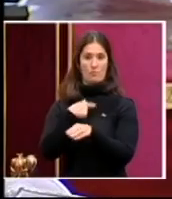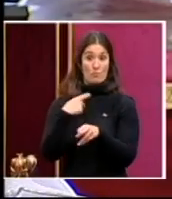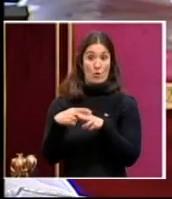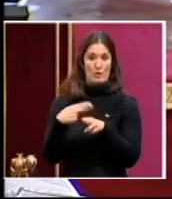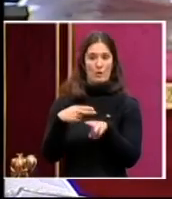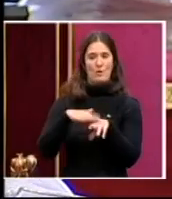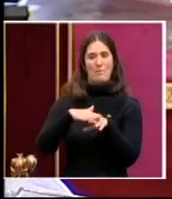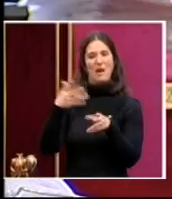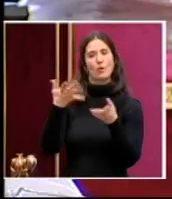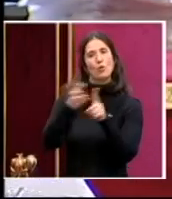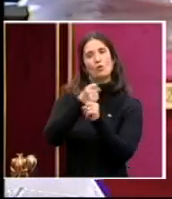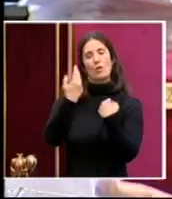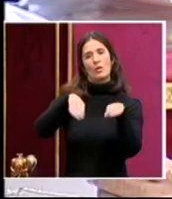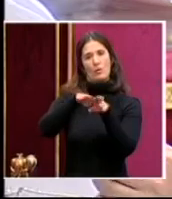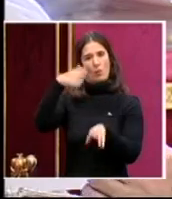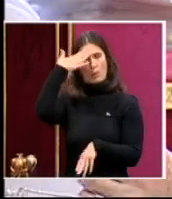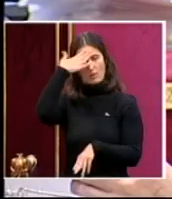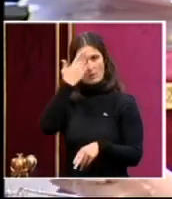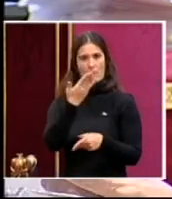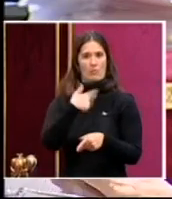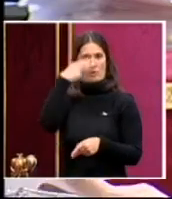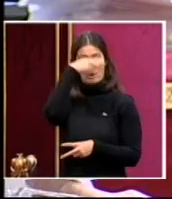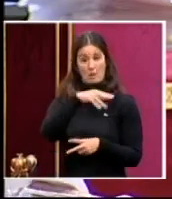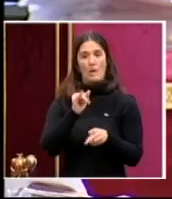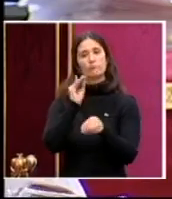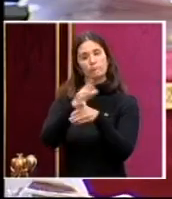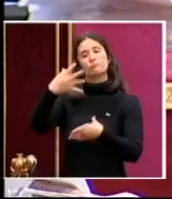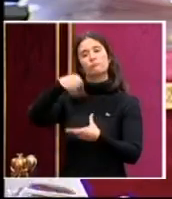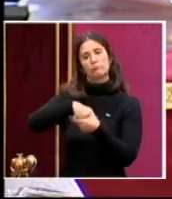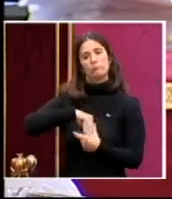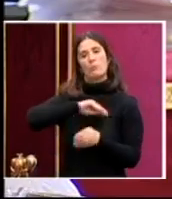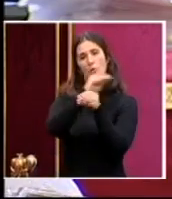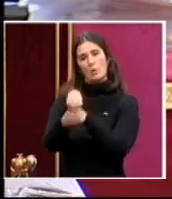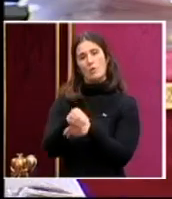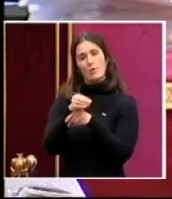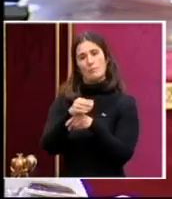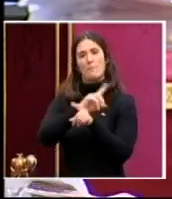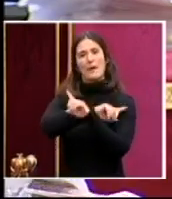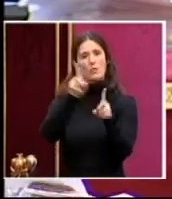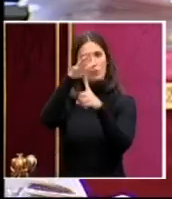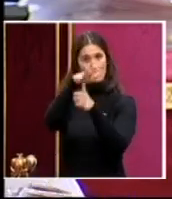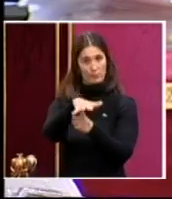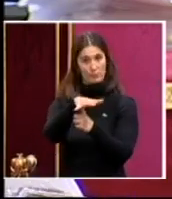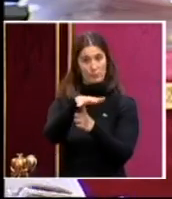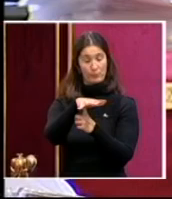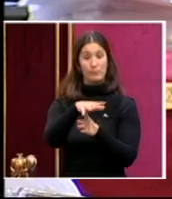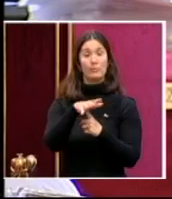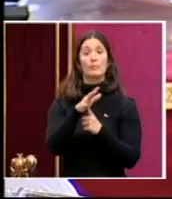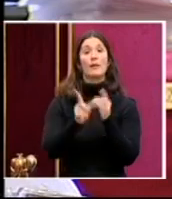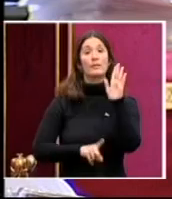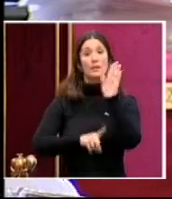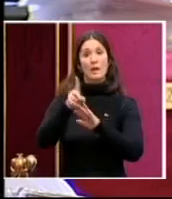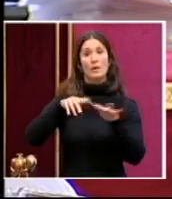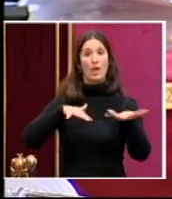derecho fundamental a la igualdad y la dignidad, incluyendo una protección eficaz de las víctimas de discriminación. Desarrollo de